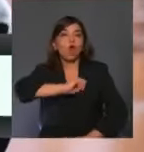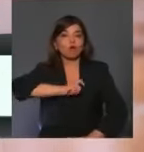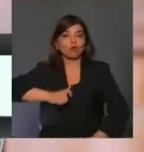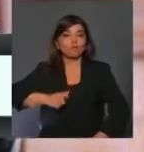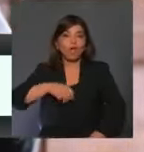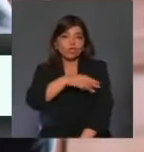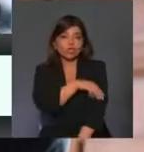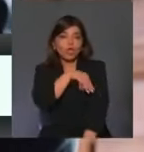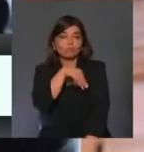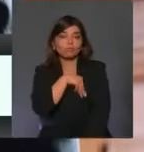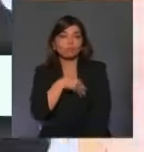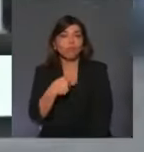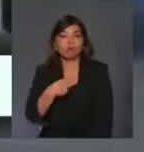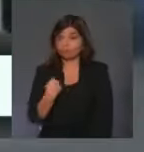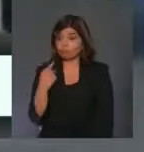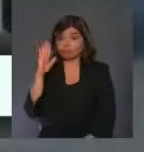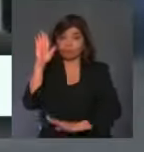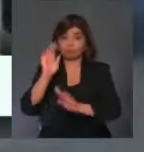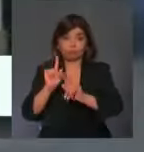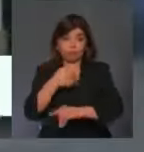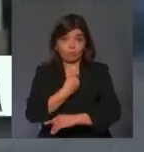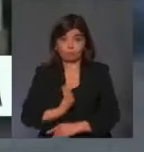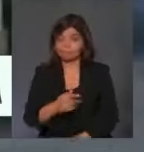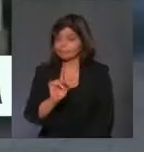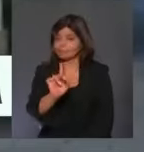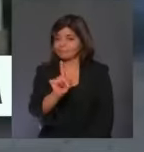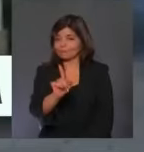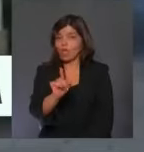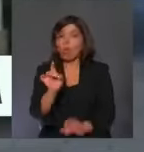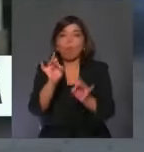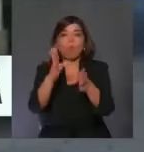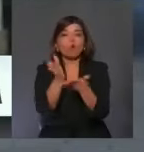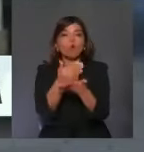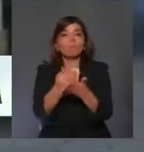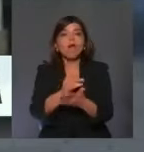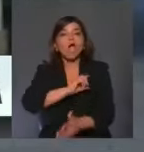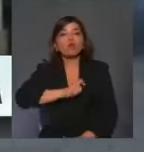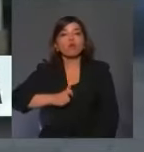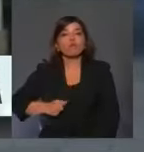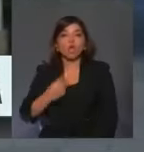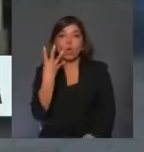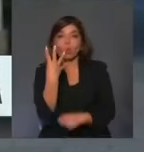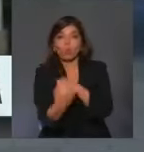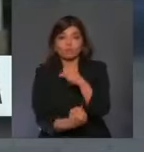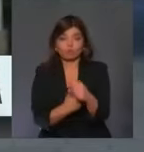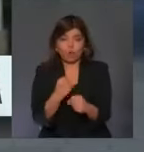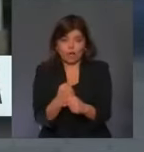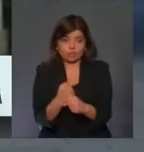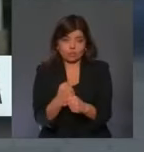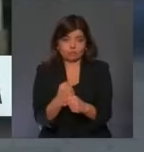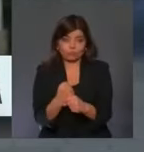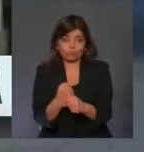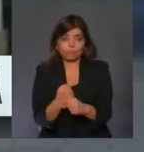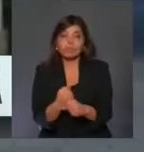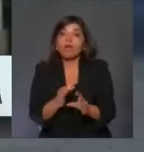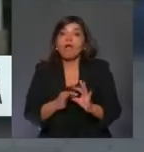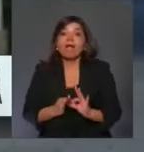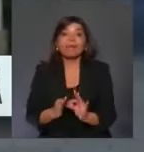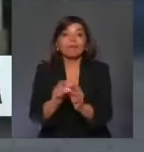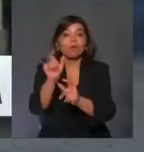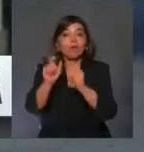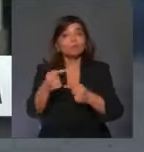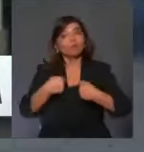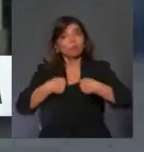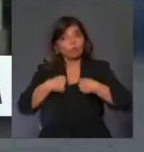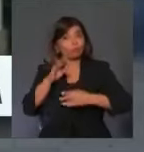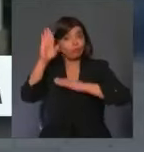una aventura presidencial. Que mi único plan es ser gobernador los próximos 4 años. Yo agradezco a las personas que piensan en uno, pero